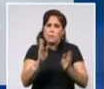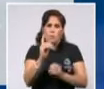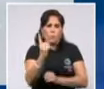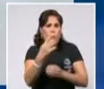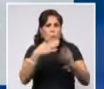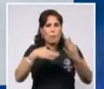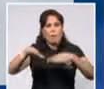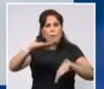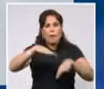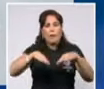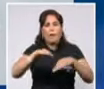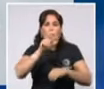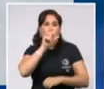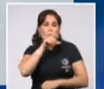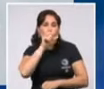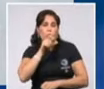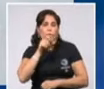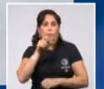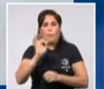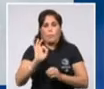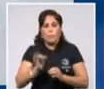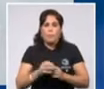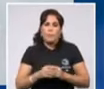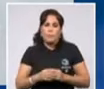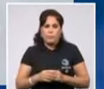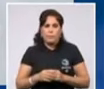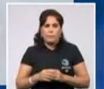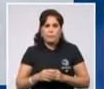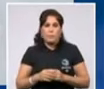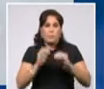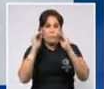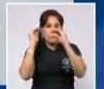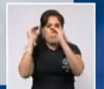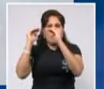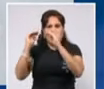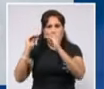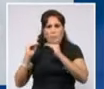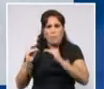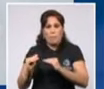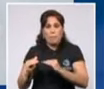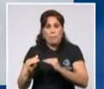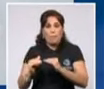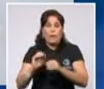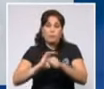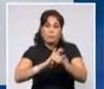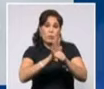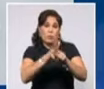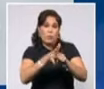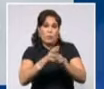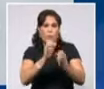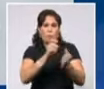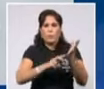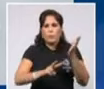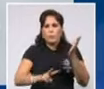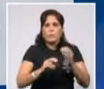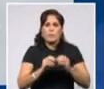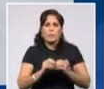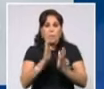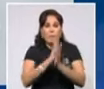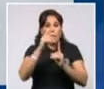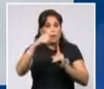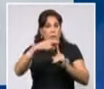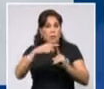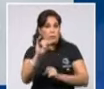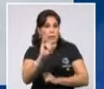y Cotorro, respectivamente. Es la residencia de casos. Ahora por provincias. Matanzas con